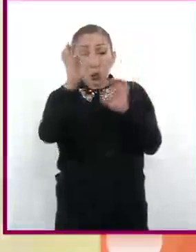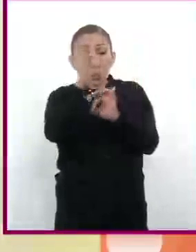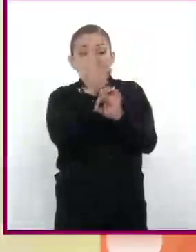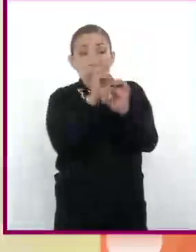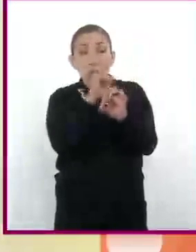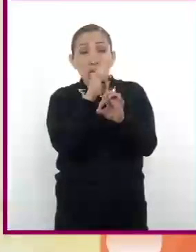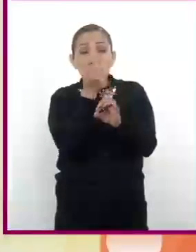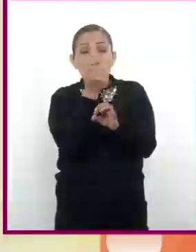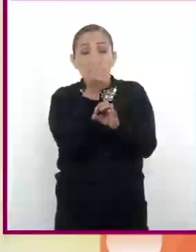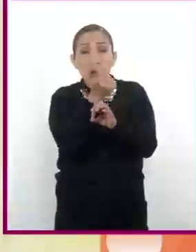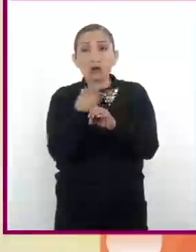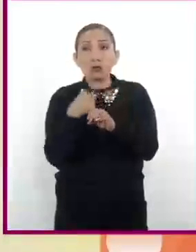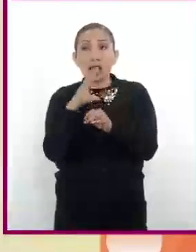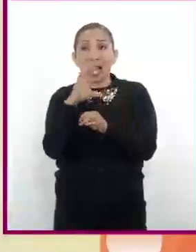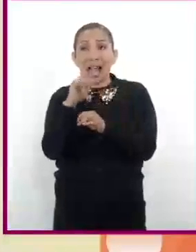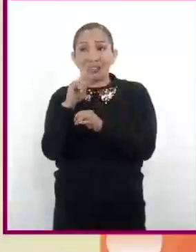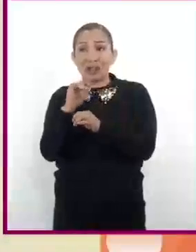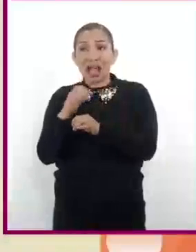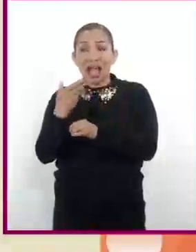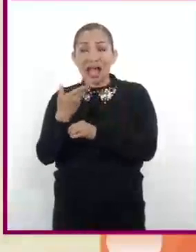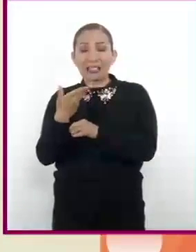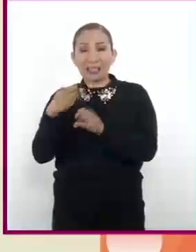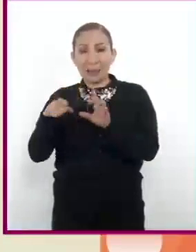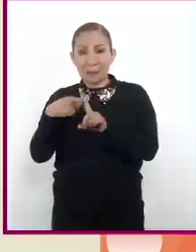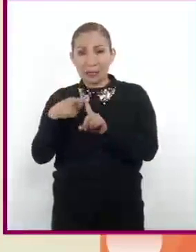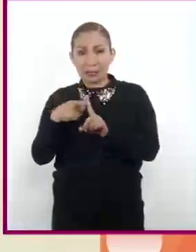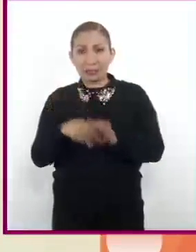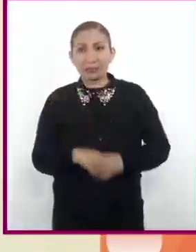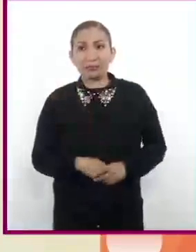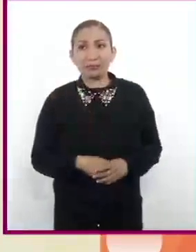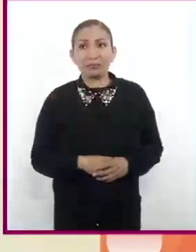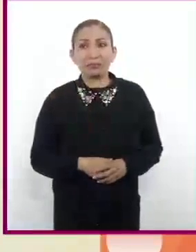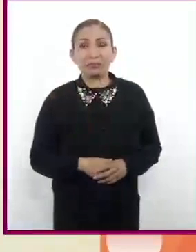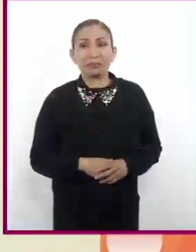en iones, liberando cationes H+.